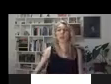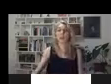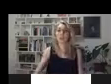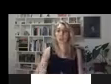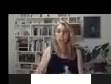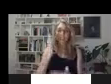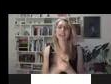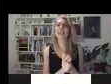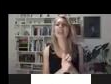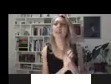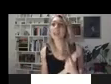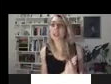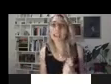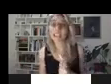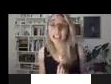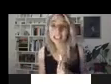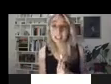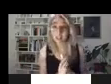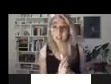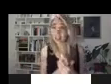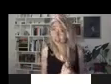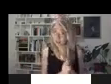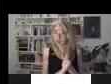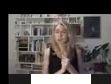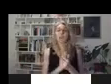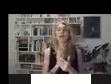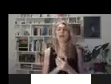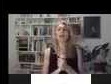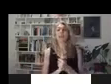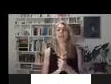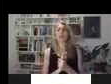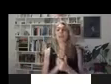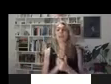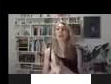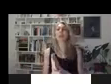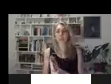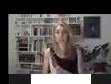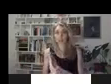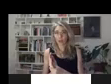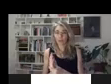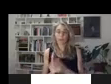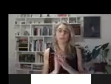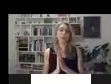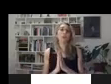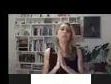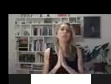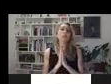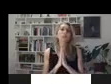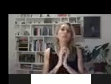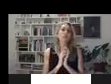en muchos casos emergente, directamente ingresa al mercado ya dolarizado.